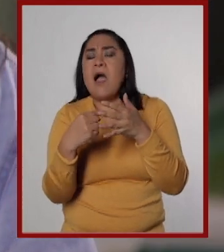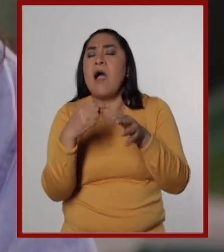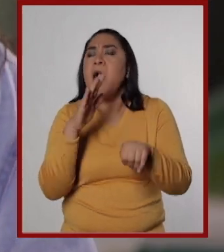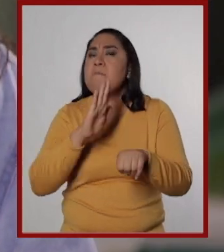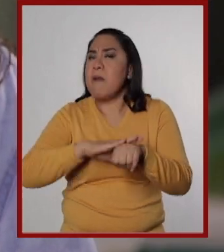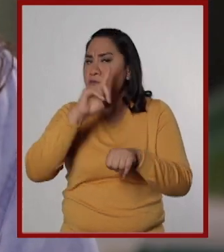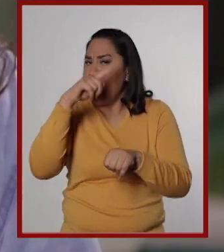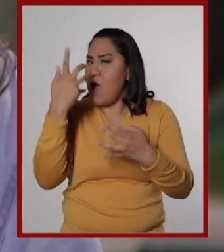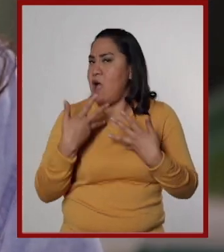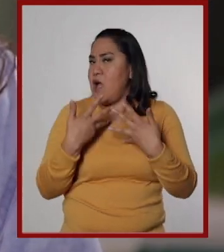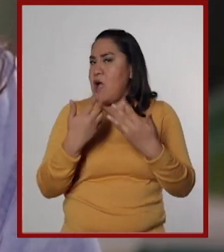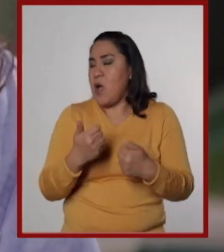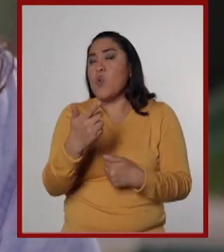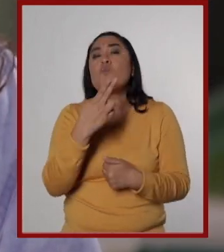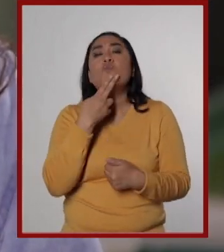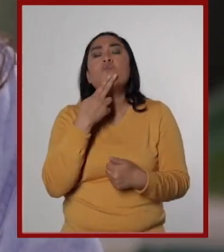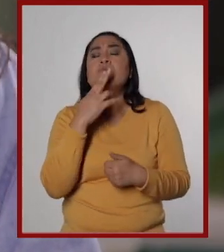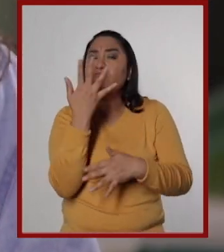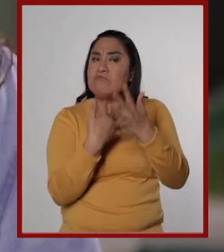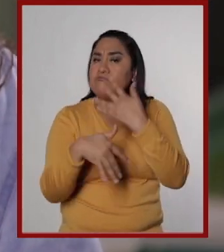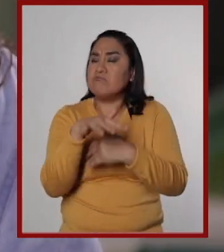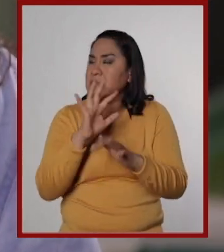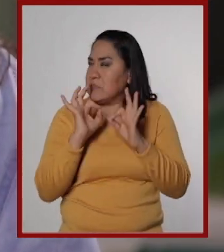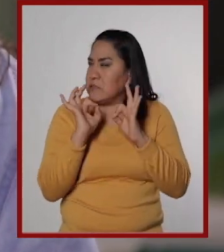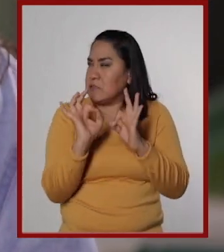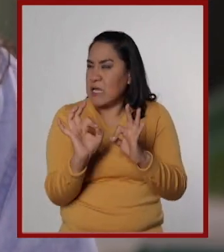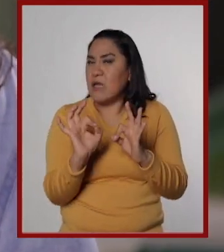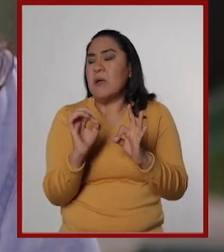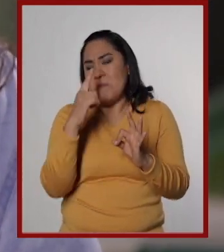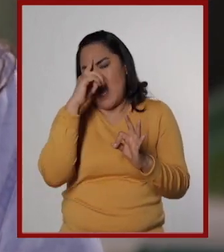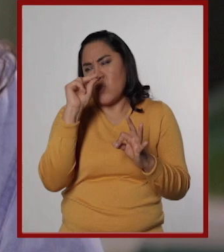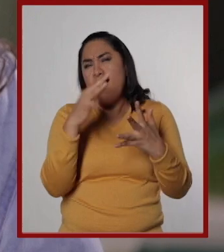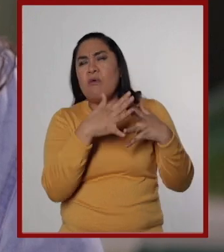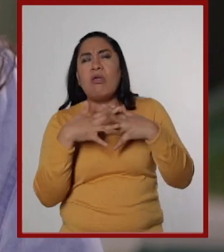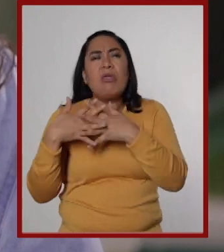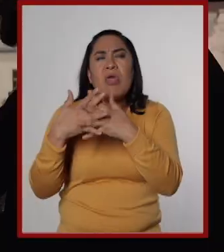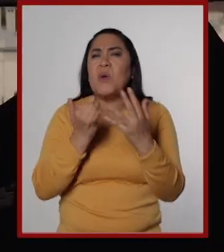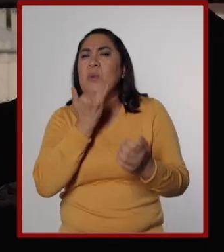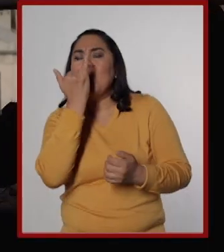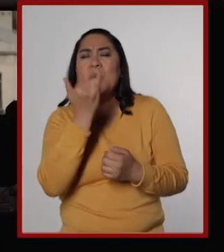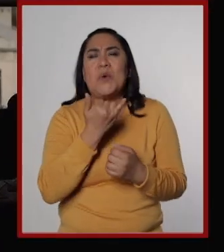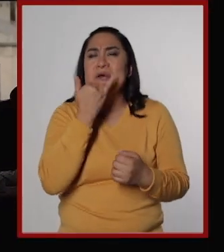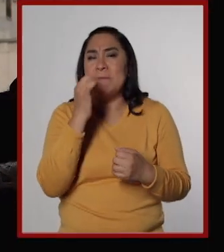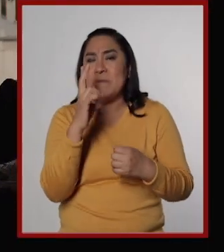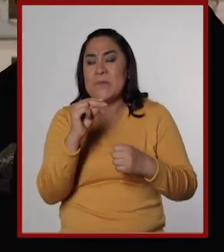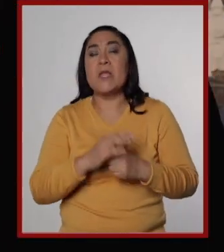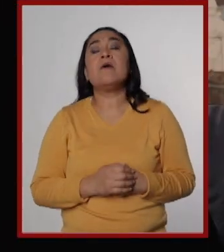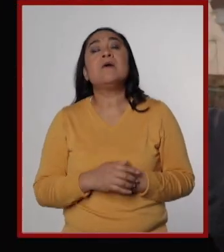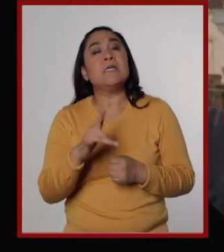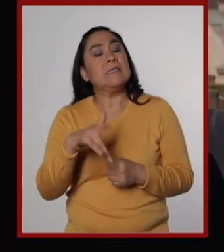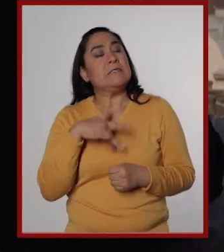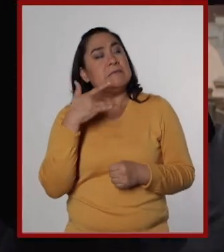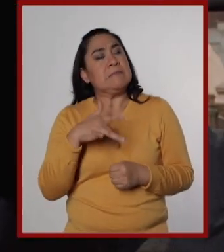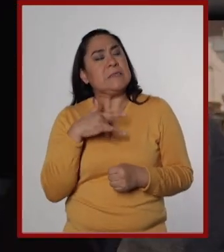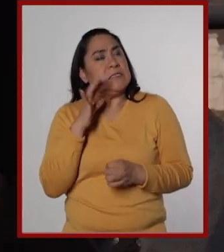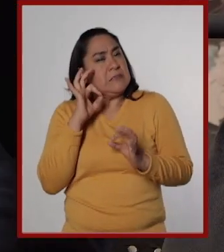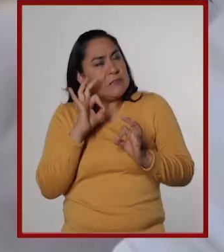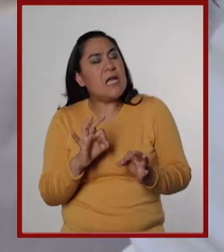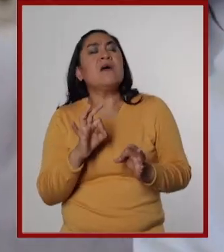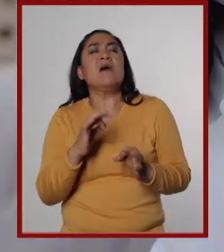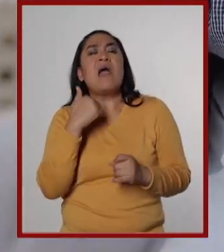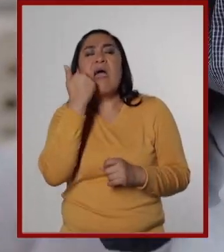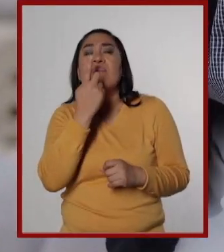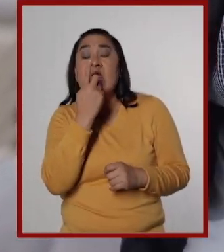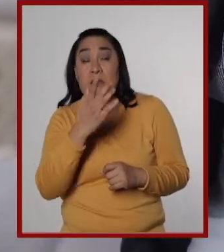comprender. Emplea las palabras exactas de modo que no des lugar a interpretaciones. La asertividad implica que